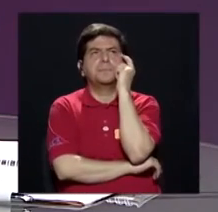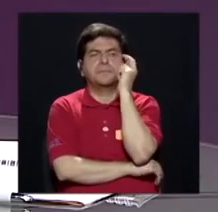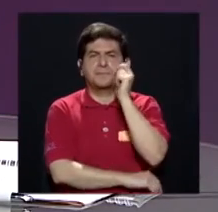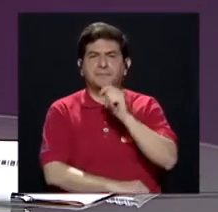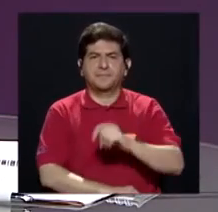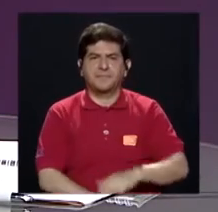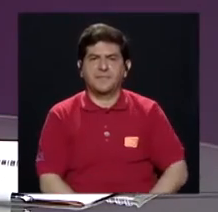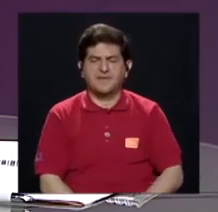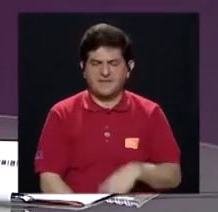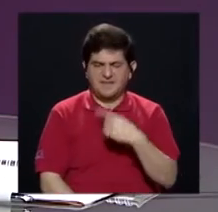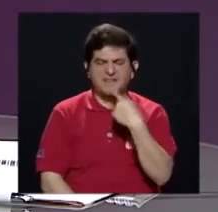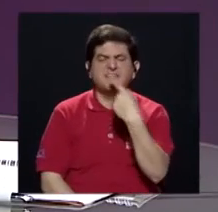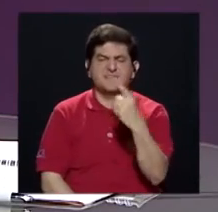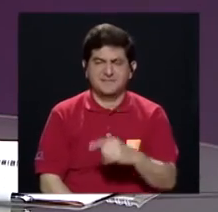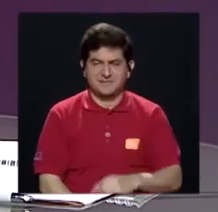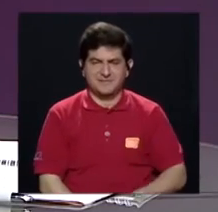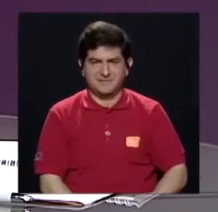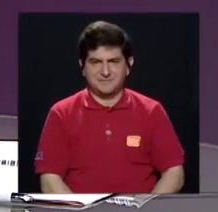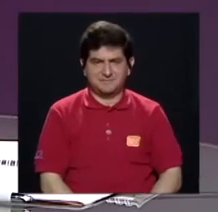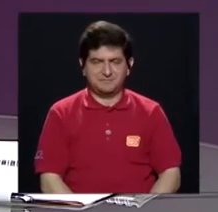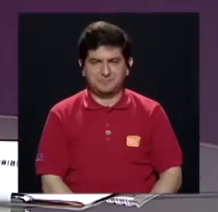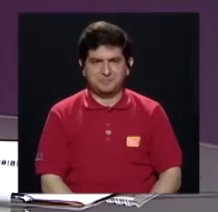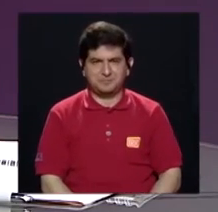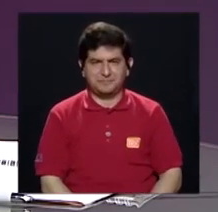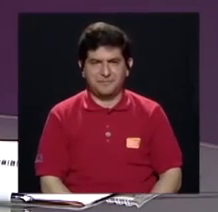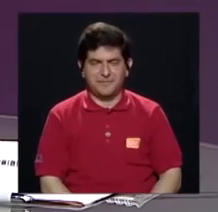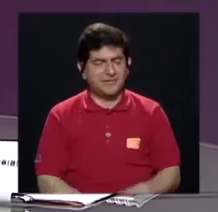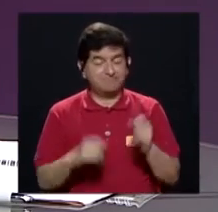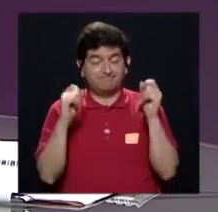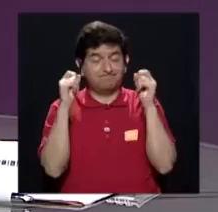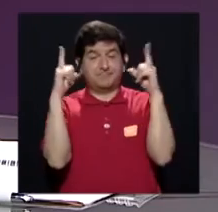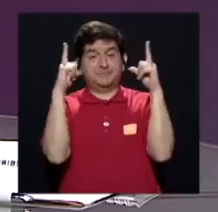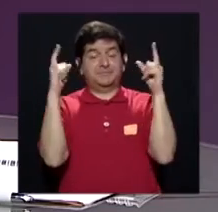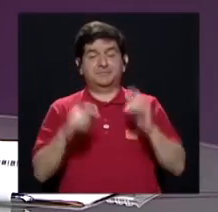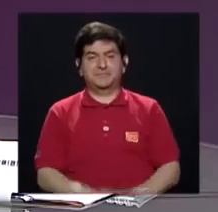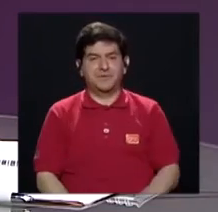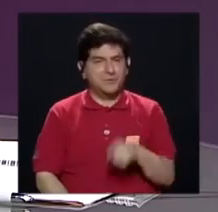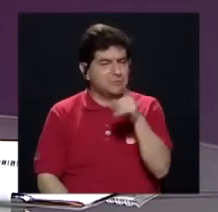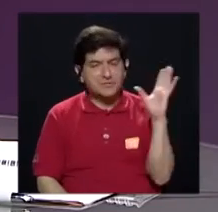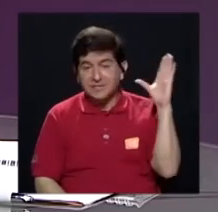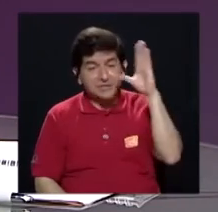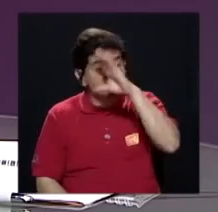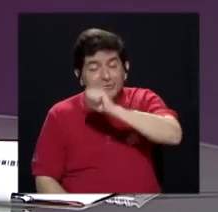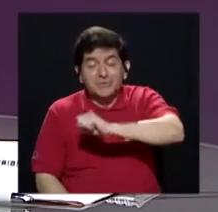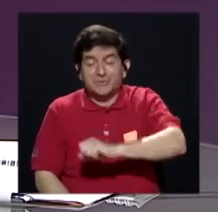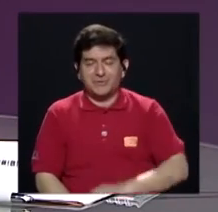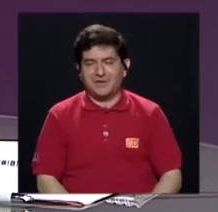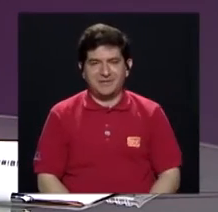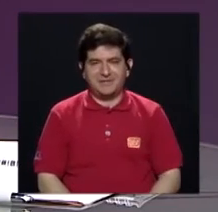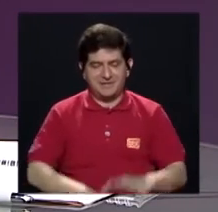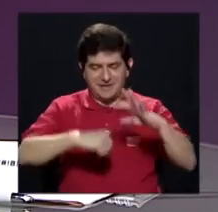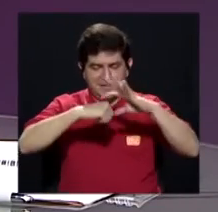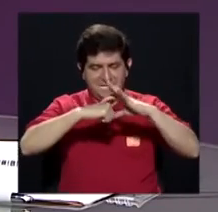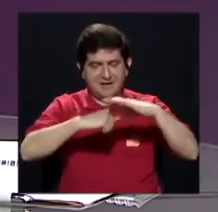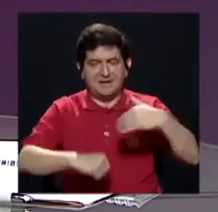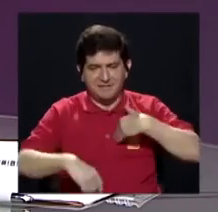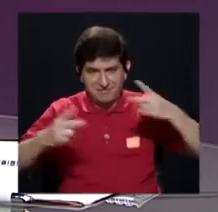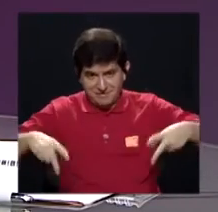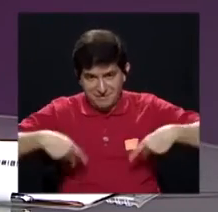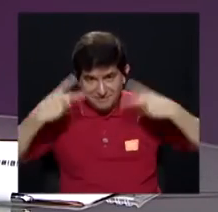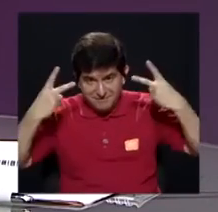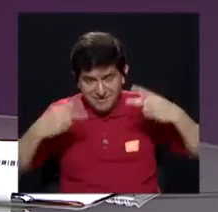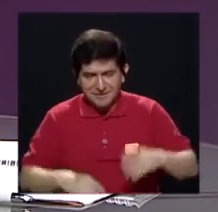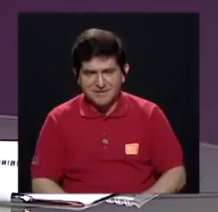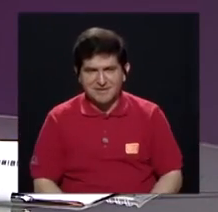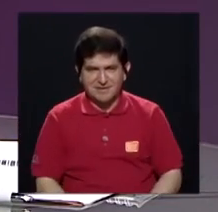repente nos dice, ¿no?, y me dice, lo increíble es que ustedes no se hayan dado cuenta que la Tierra era un ser vivo. ¿Cómo